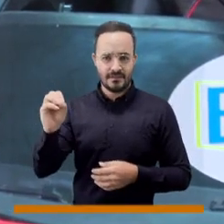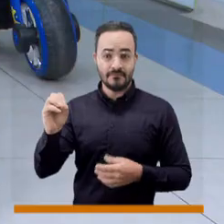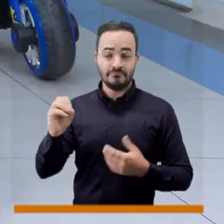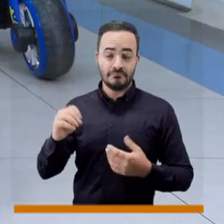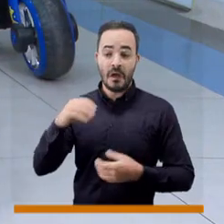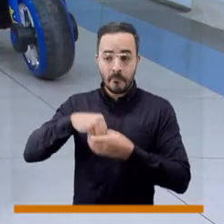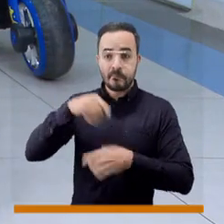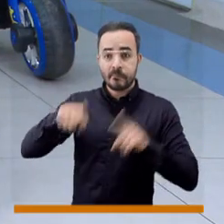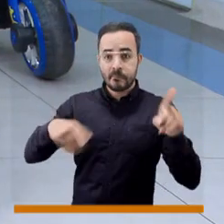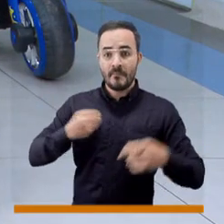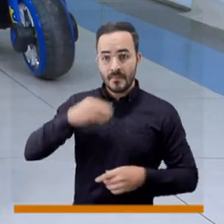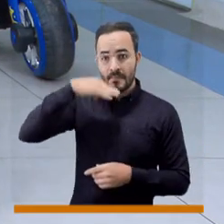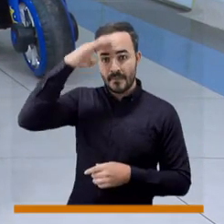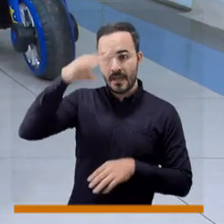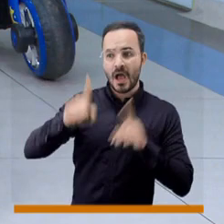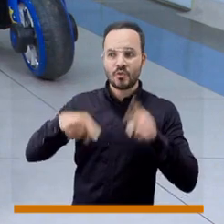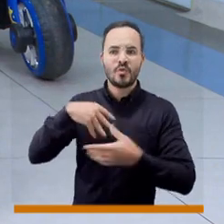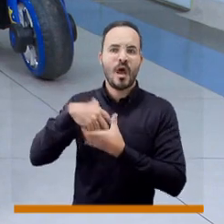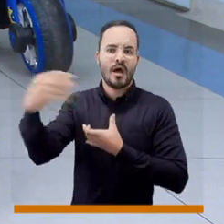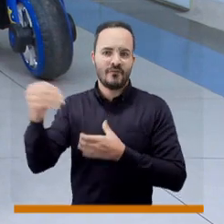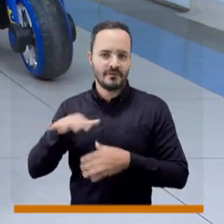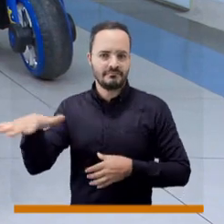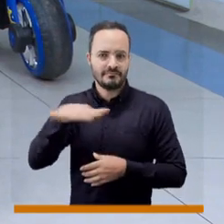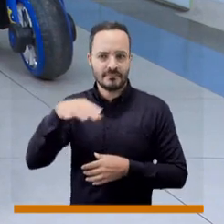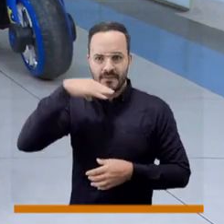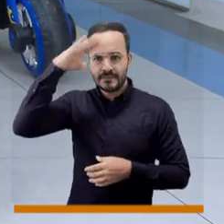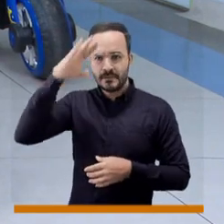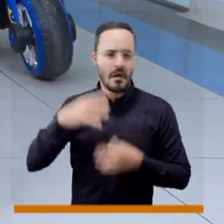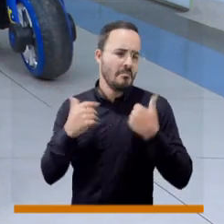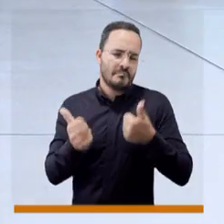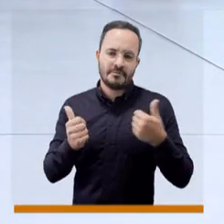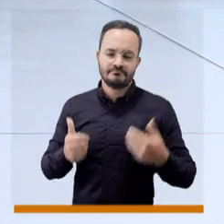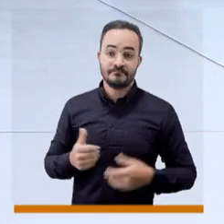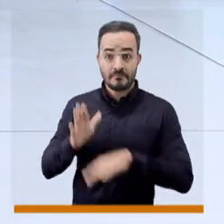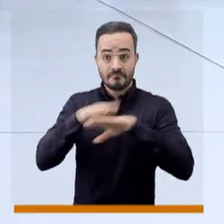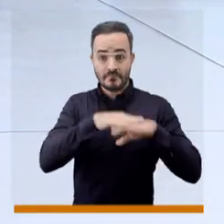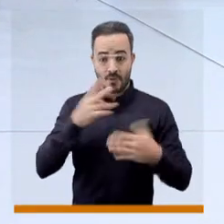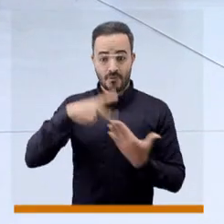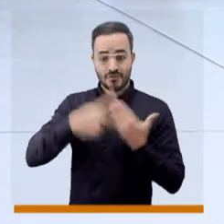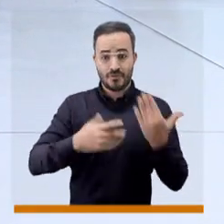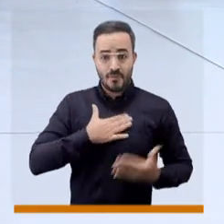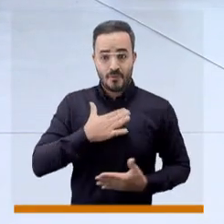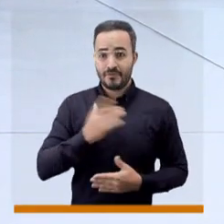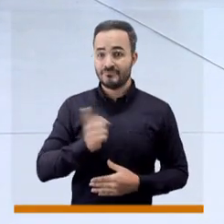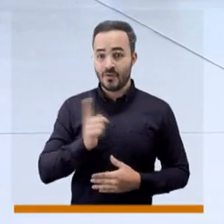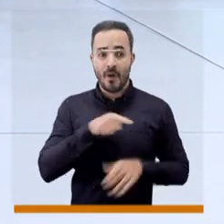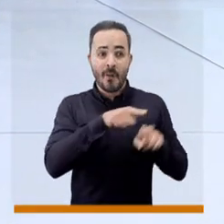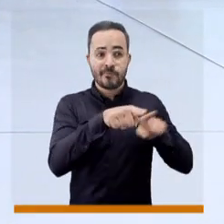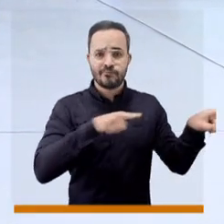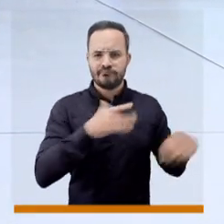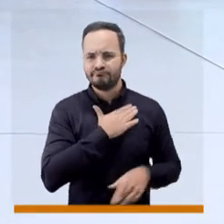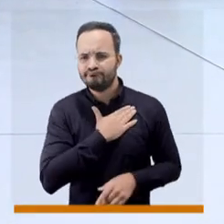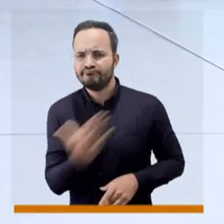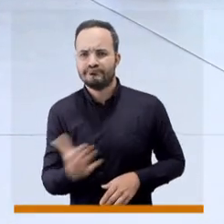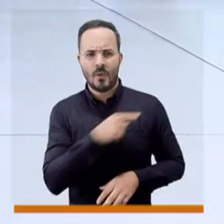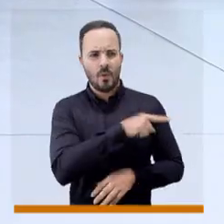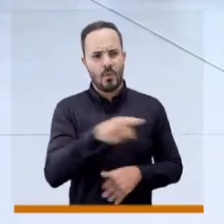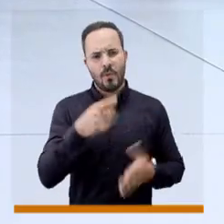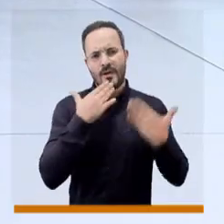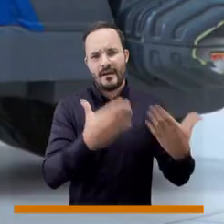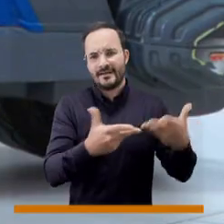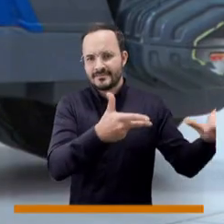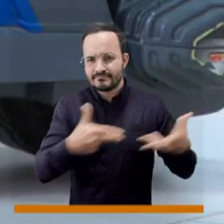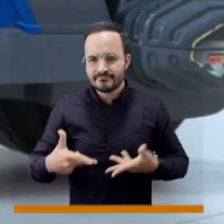muchos también de Medellín, pero lo más importante es que es un proyecto que convoca voluntades, porque lo hacemos con participación de voluntarios,